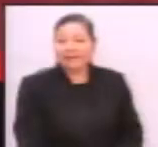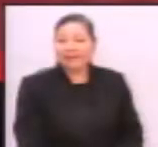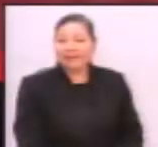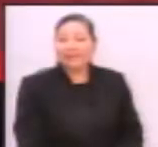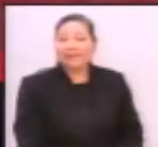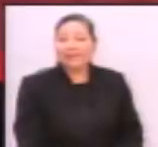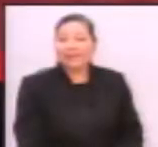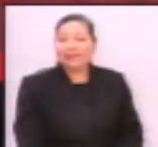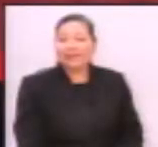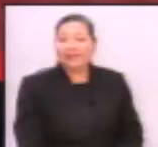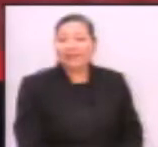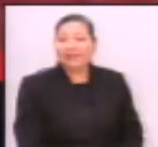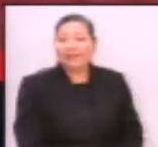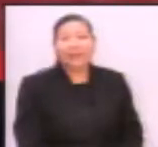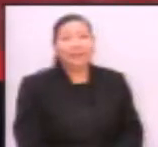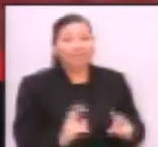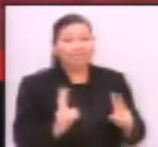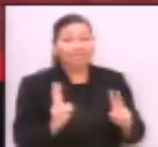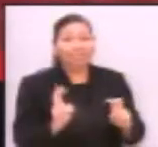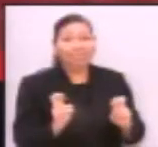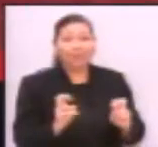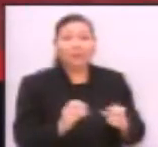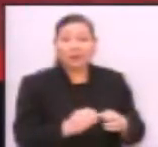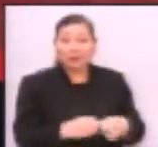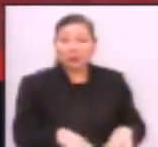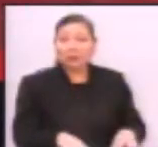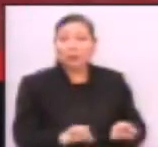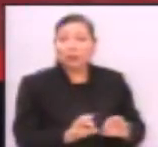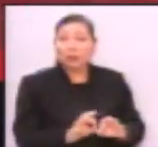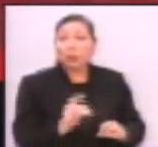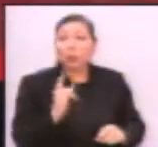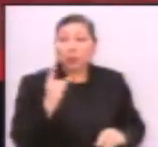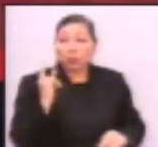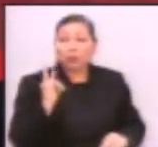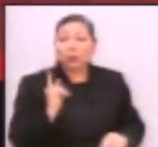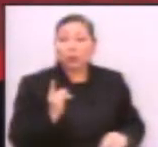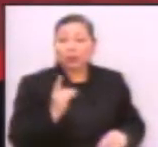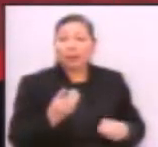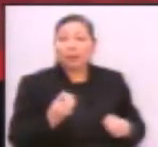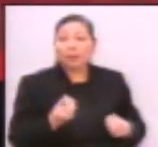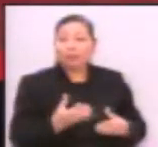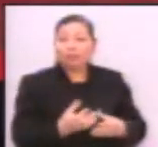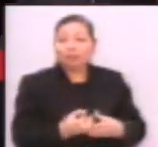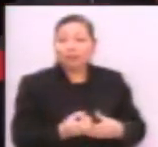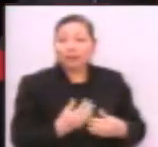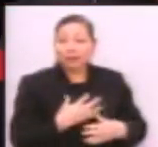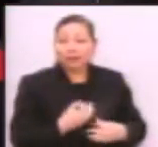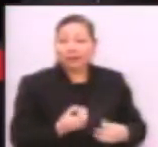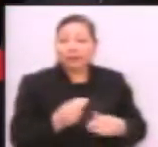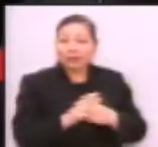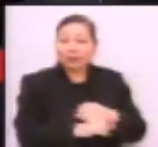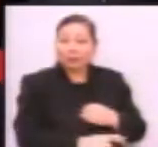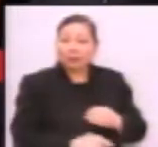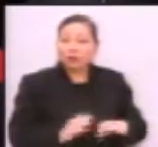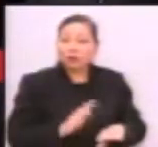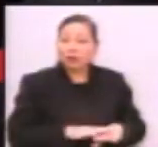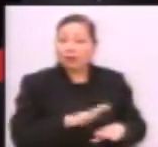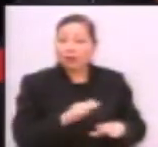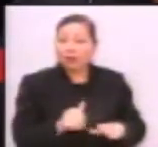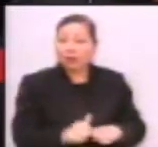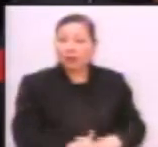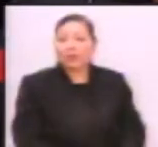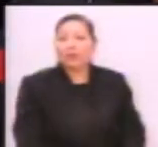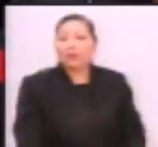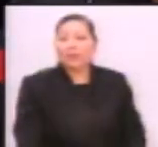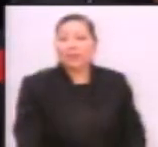Presidente, muchas gracias. Un tema muy importante, urgente, porque trata de cautelar los intereses del país, sobre todo los